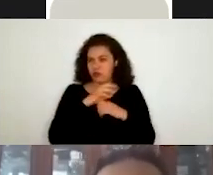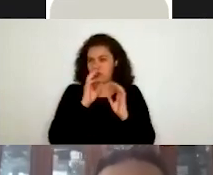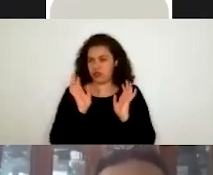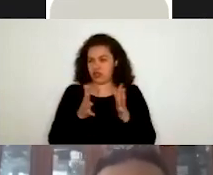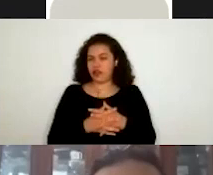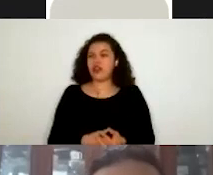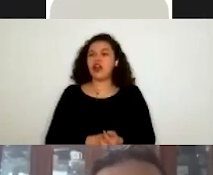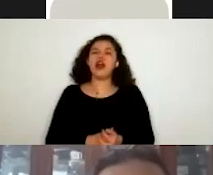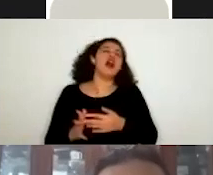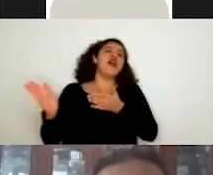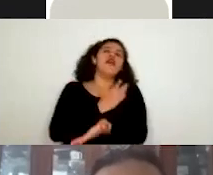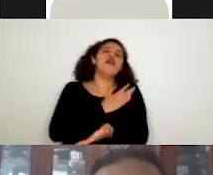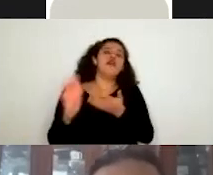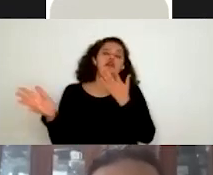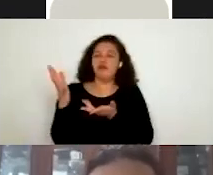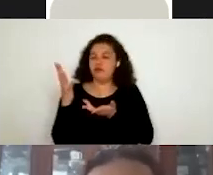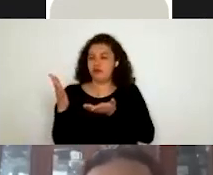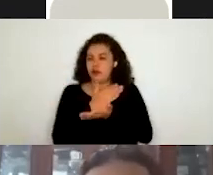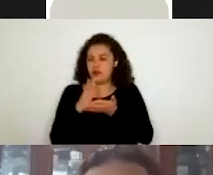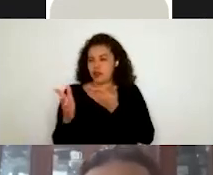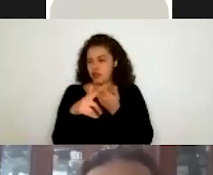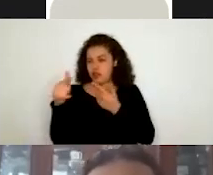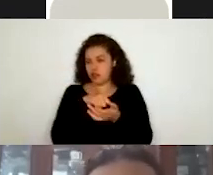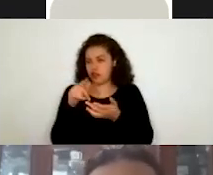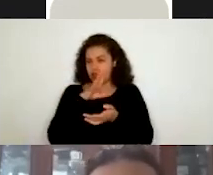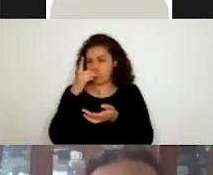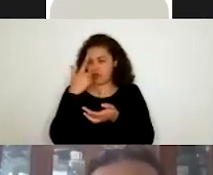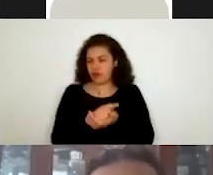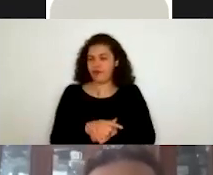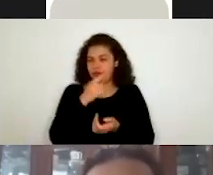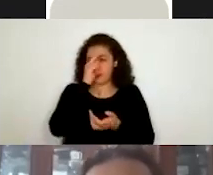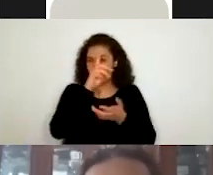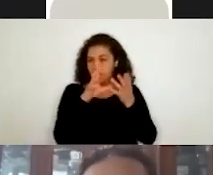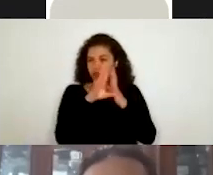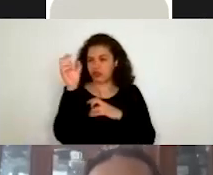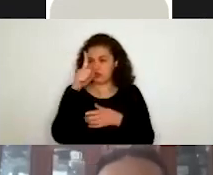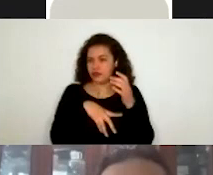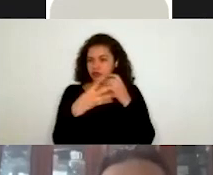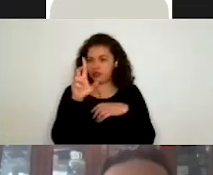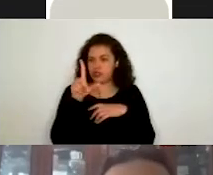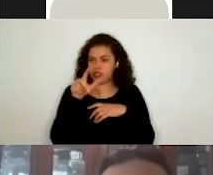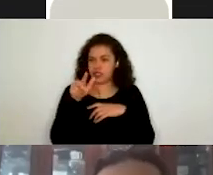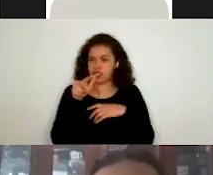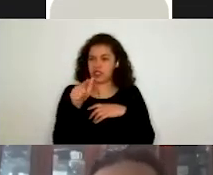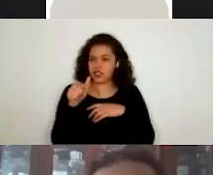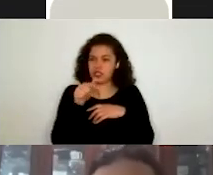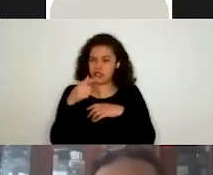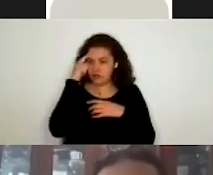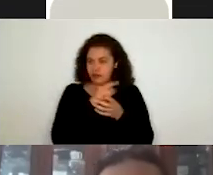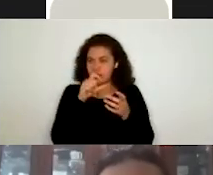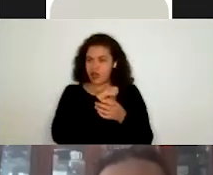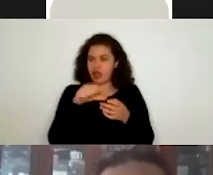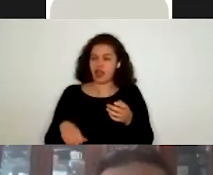Además de la colonia, en este caso para el ejemplo, Constitución de 1917, en la alcaldía